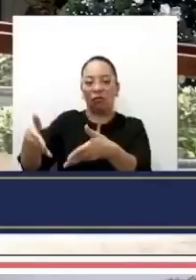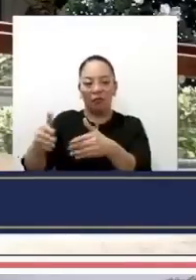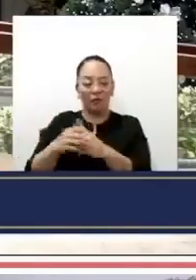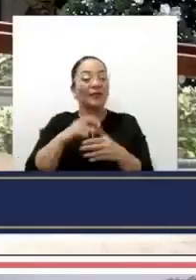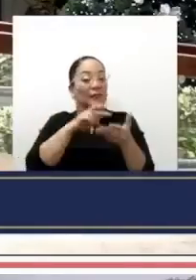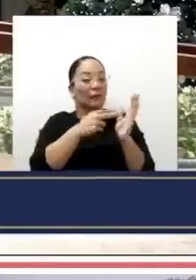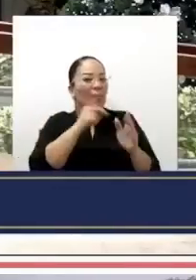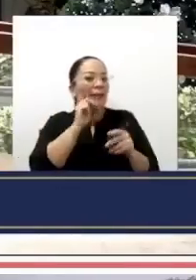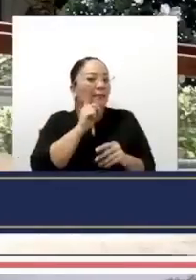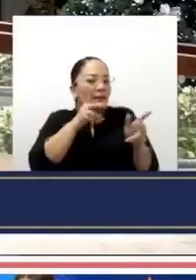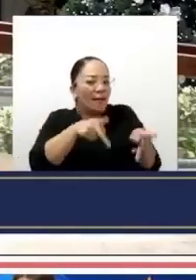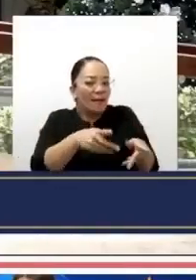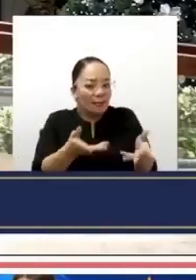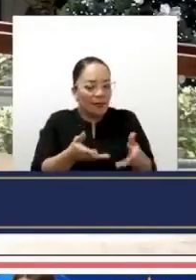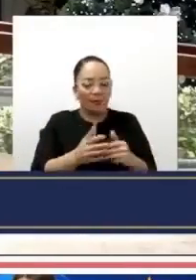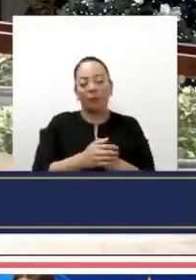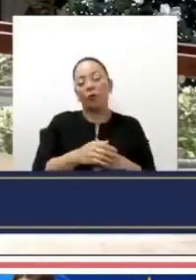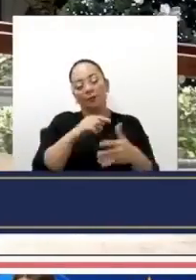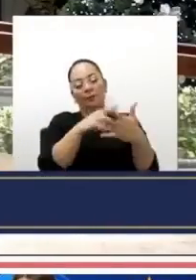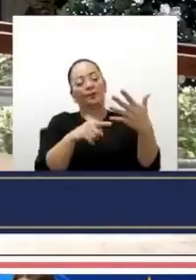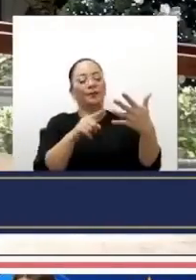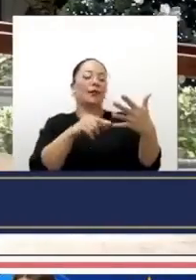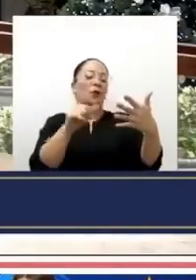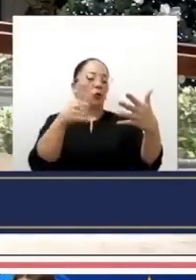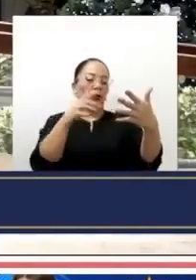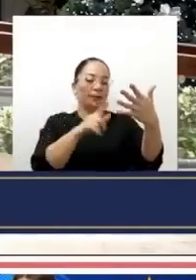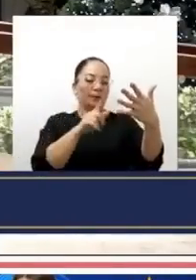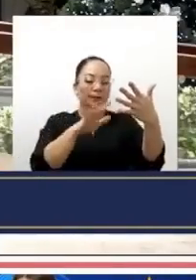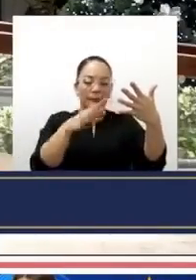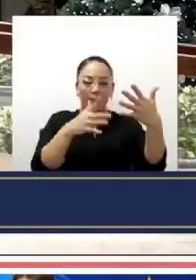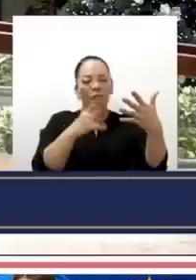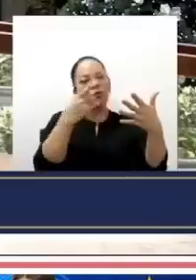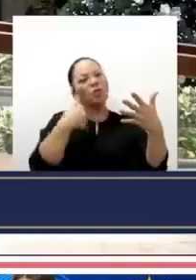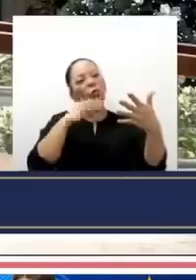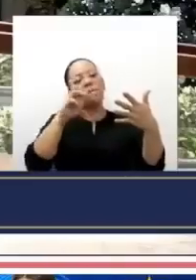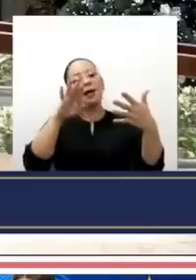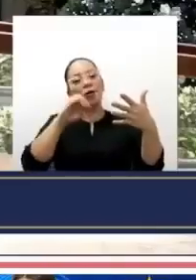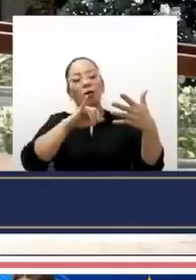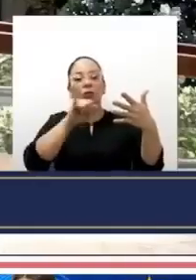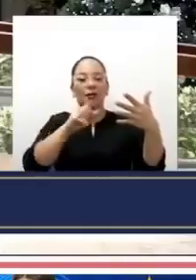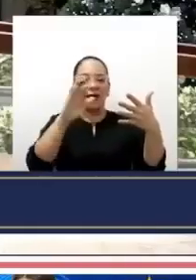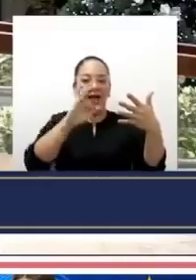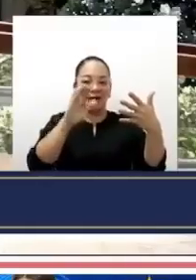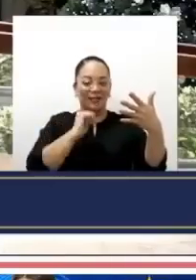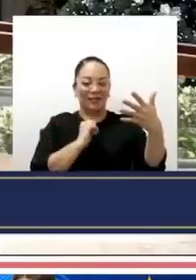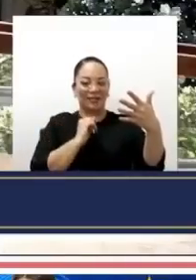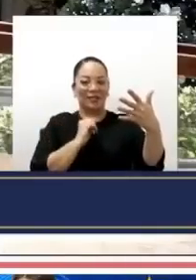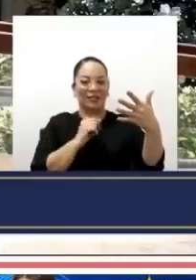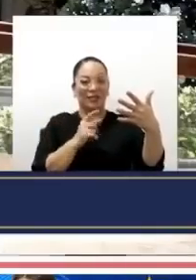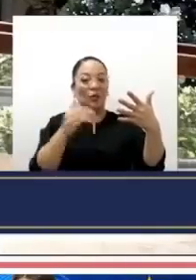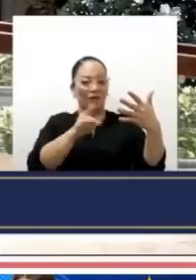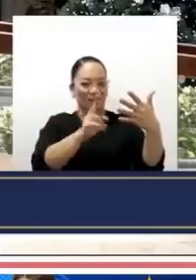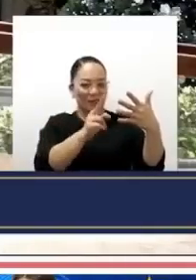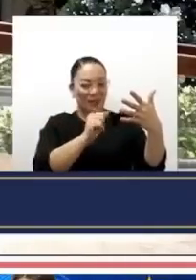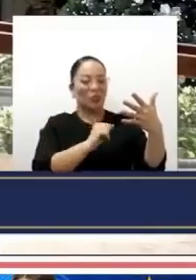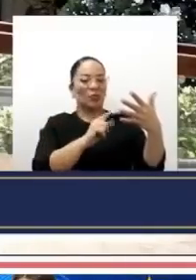gente. Aparece otro de un señor Mario José Cárdenas Bolaños, otra vez,